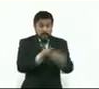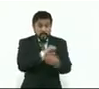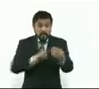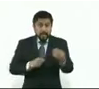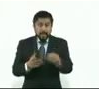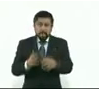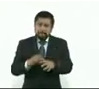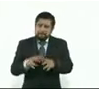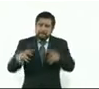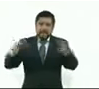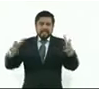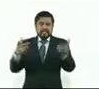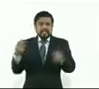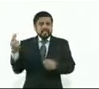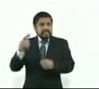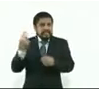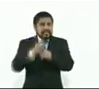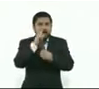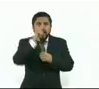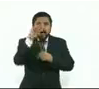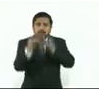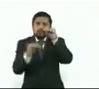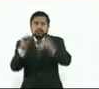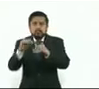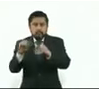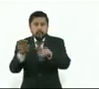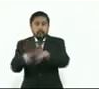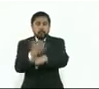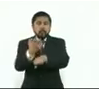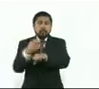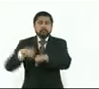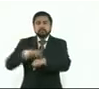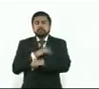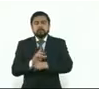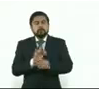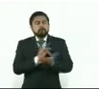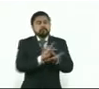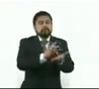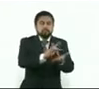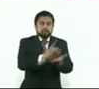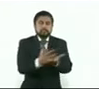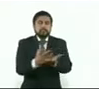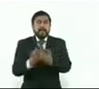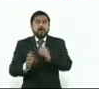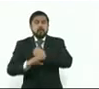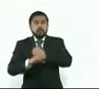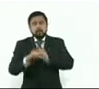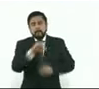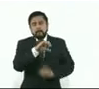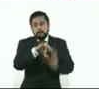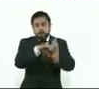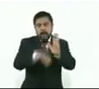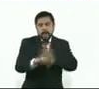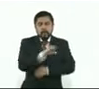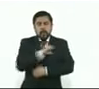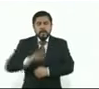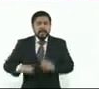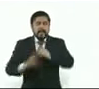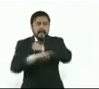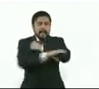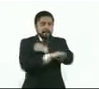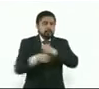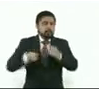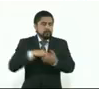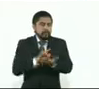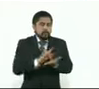iluminarlas. Entonces los estamos apoyando, así como a Cuajimalpa vamos a apoyar en el puente Chamixto y vamos